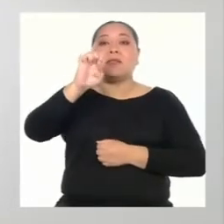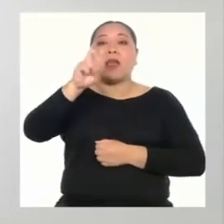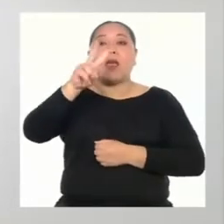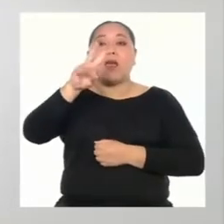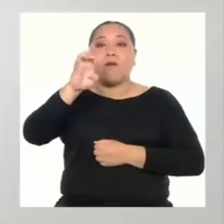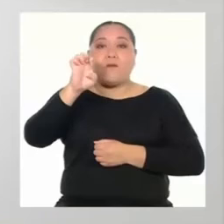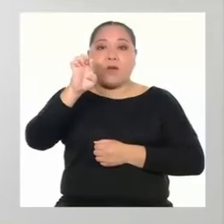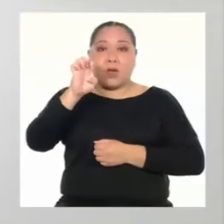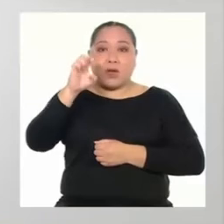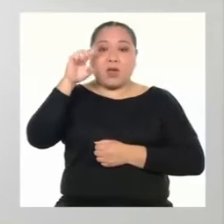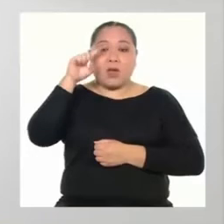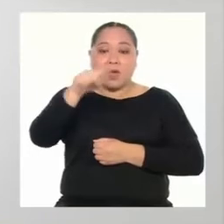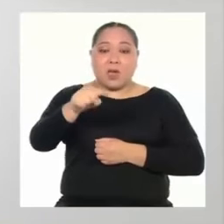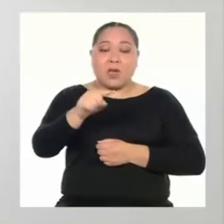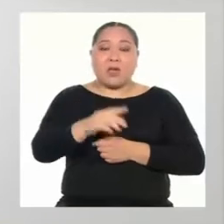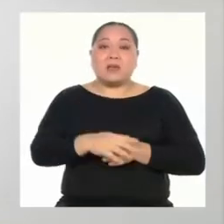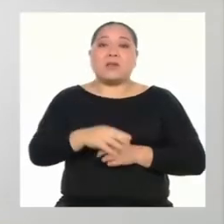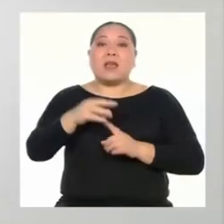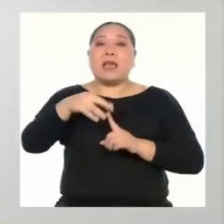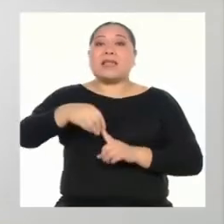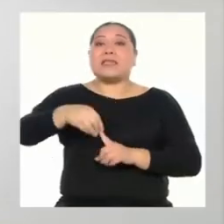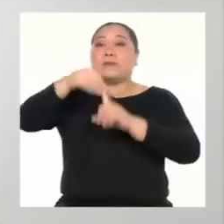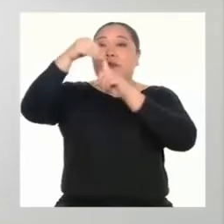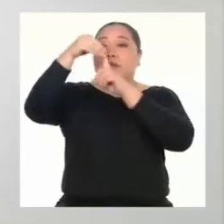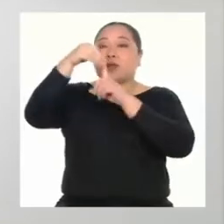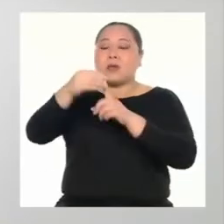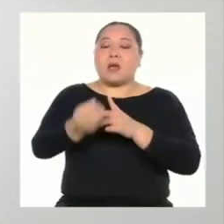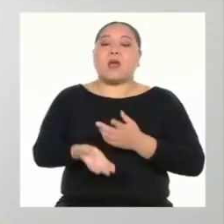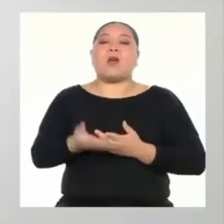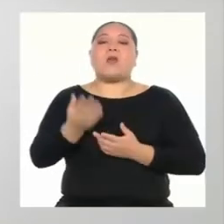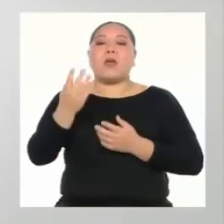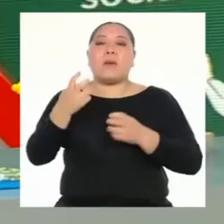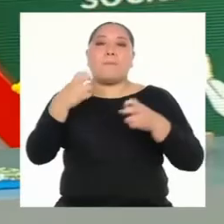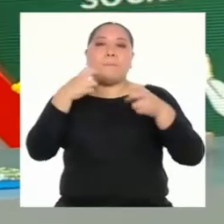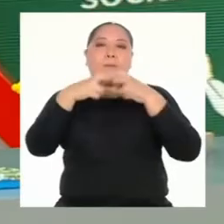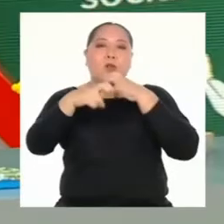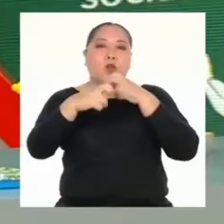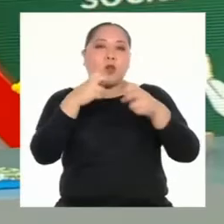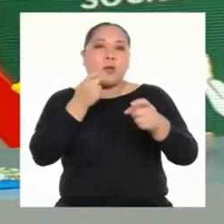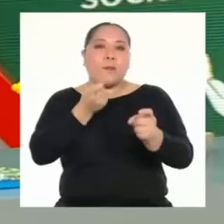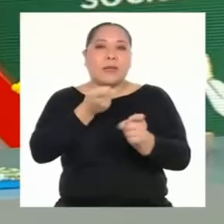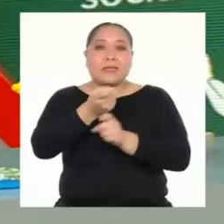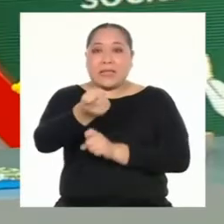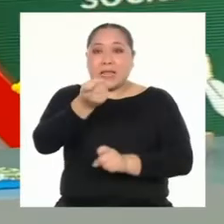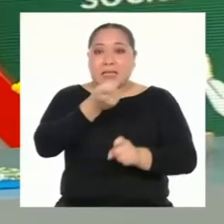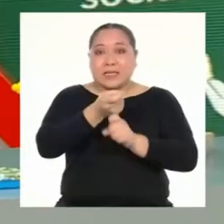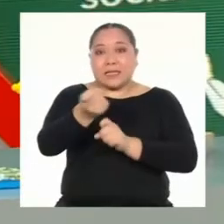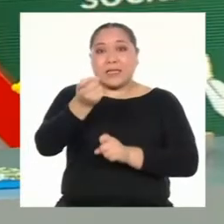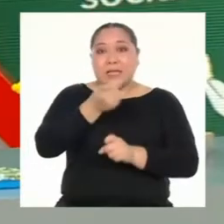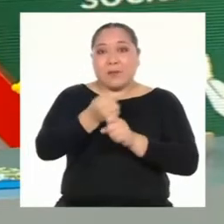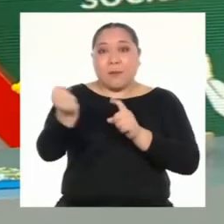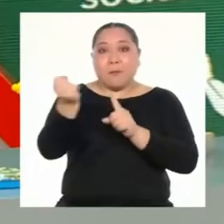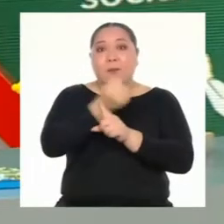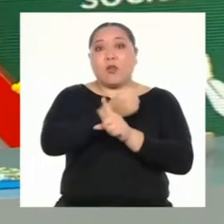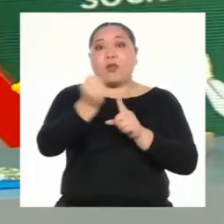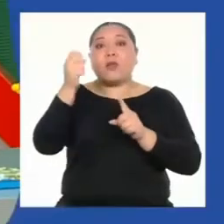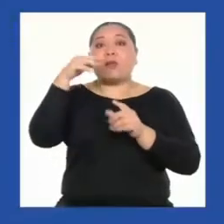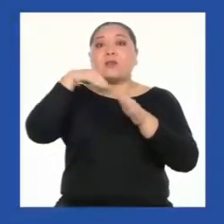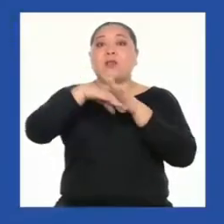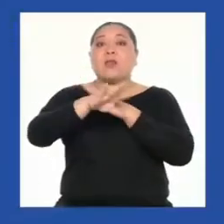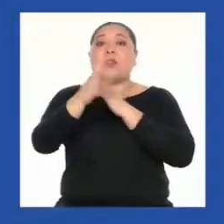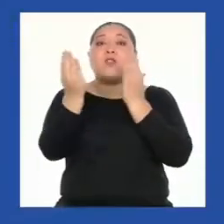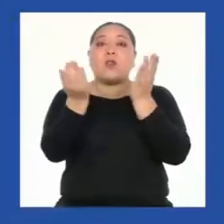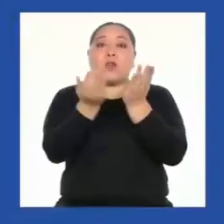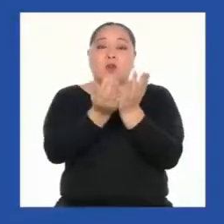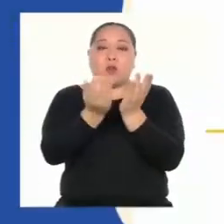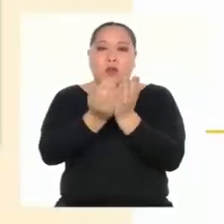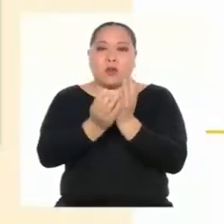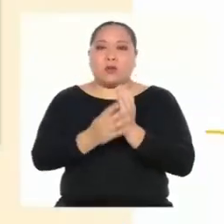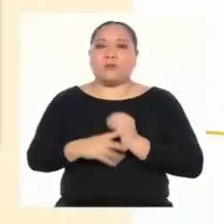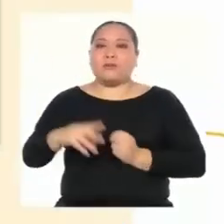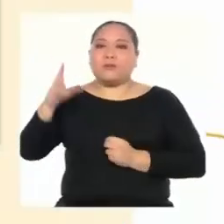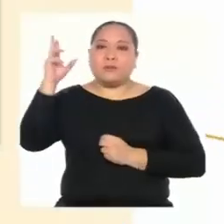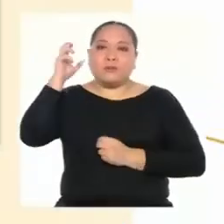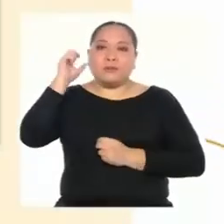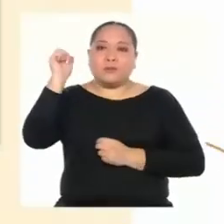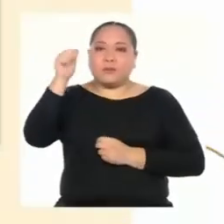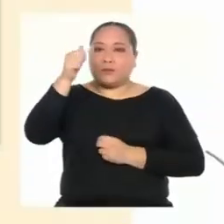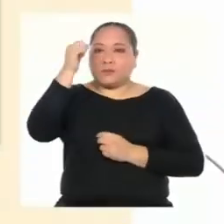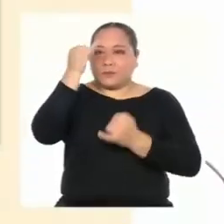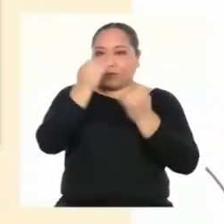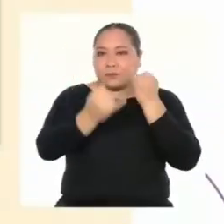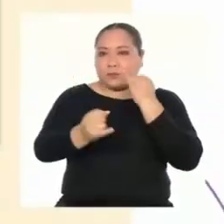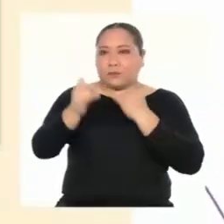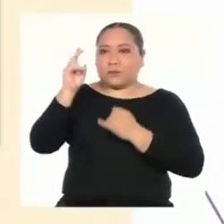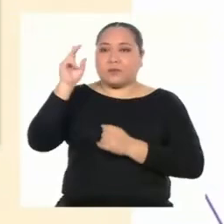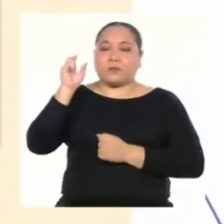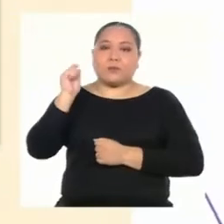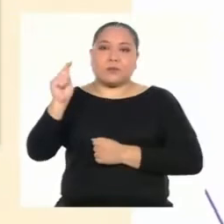Sistema especializado en atención de casos de violencia escolar. Ahora escuchemos el último testimonio.